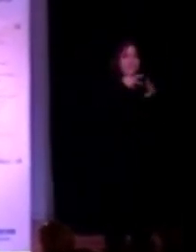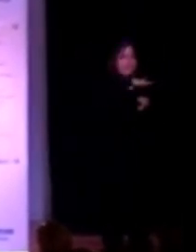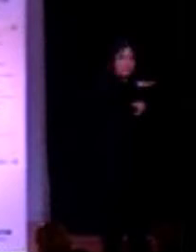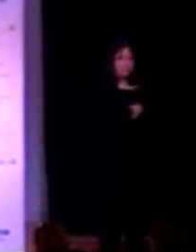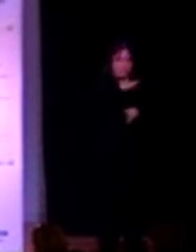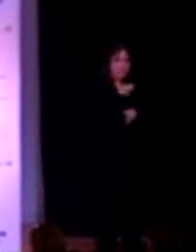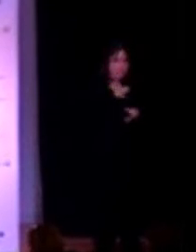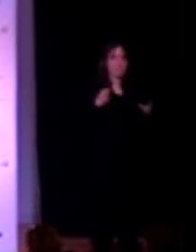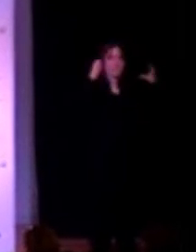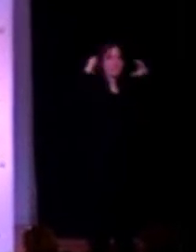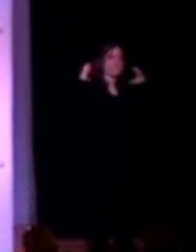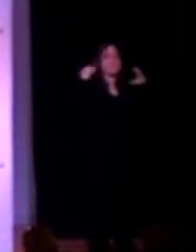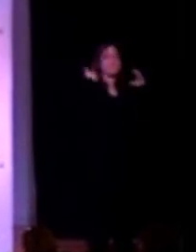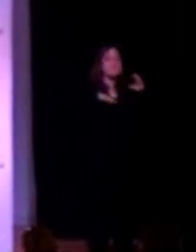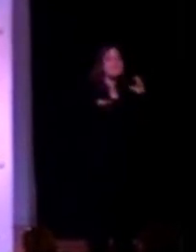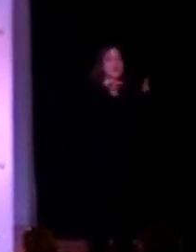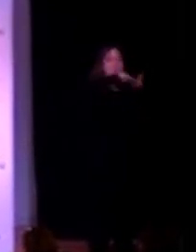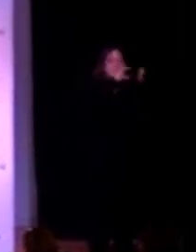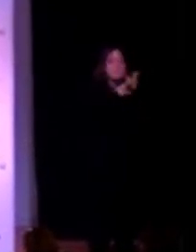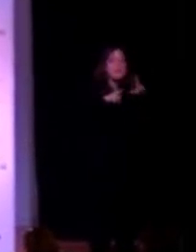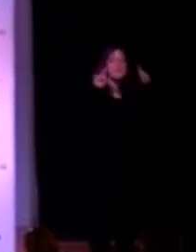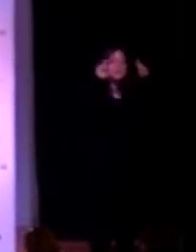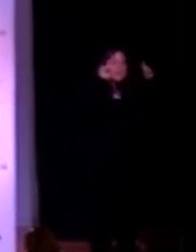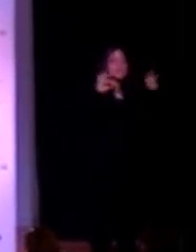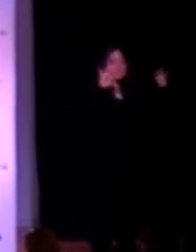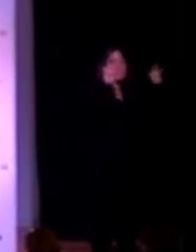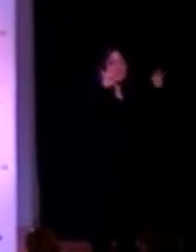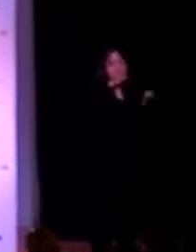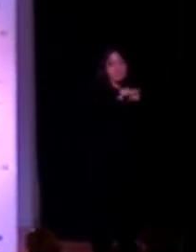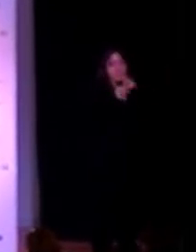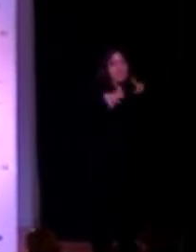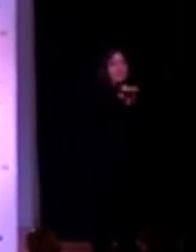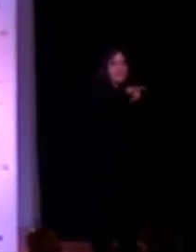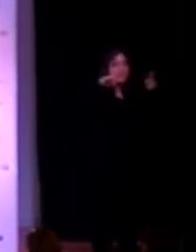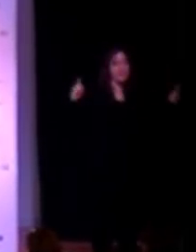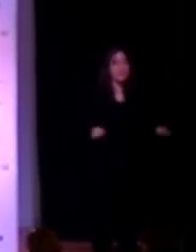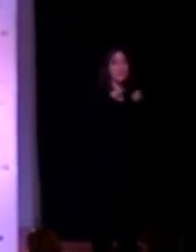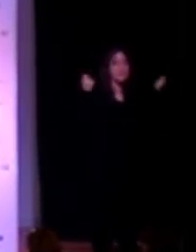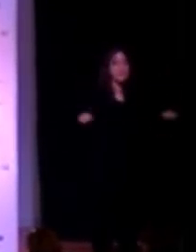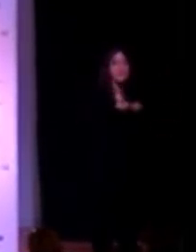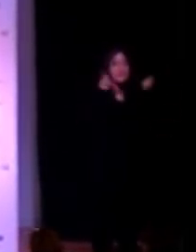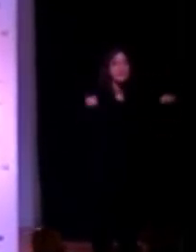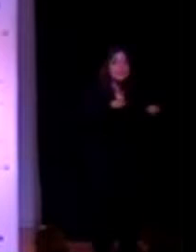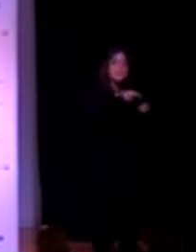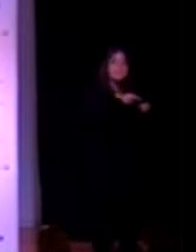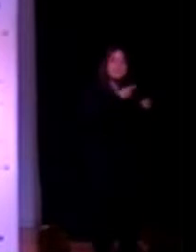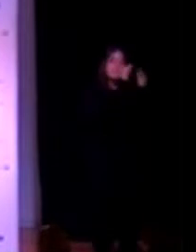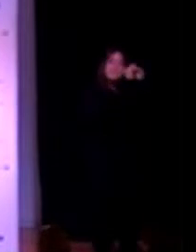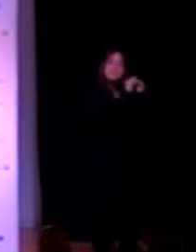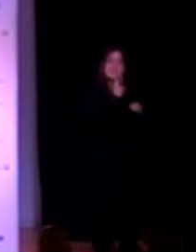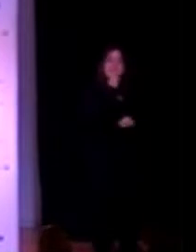vasco' fue elaborado por un grupo de personas que estaban trabajando en ámbitos